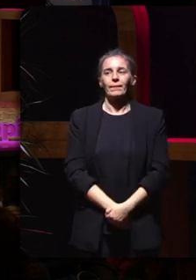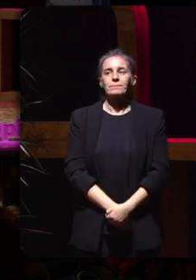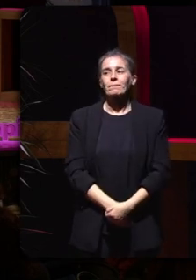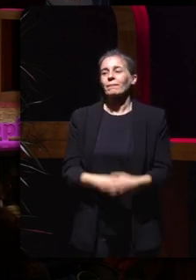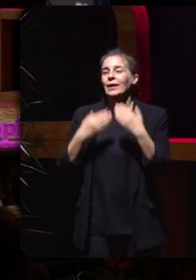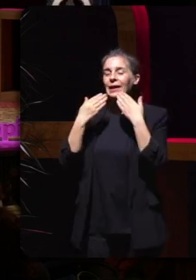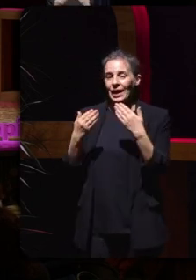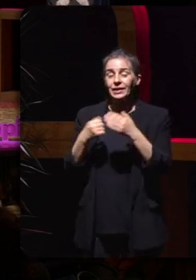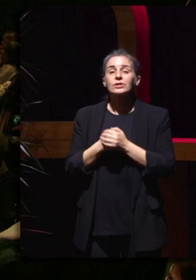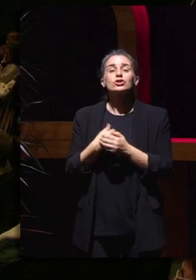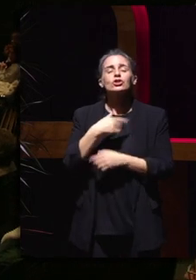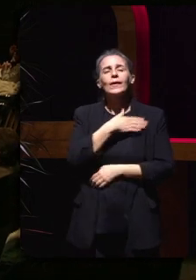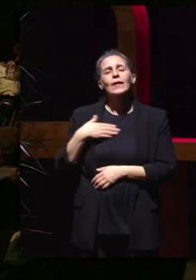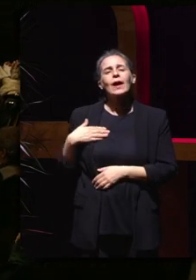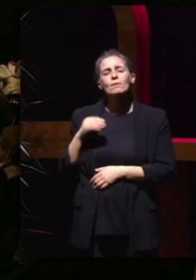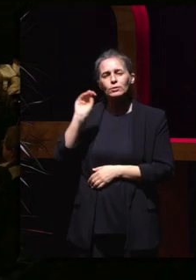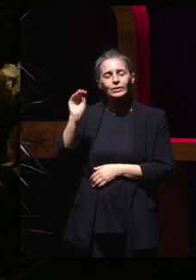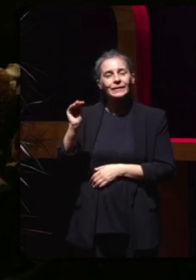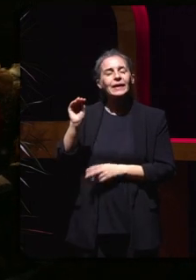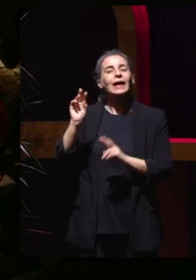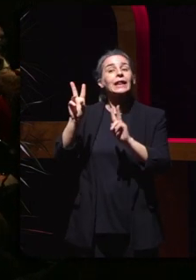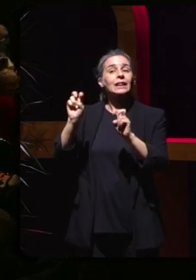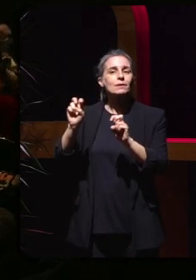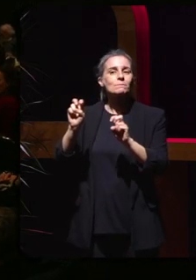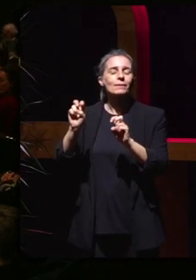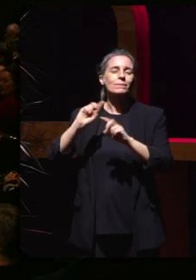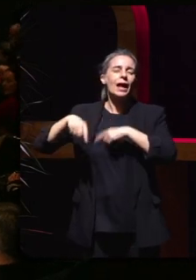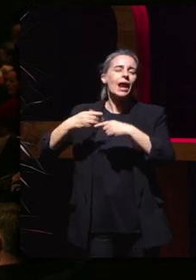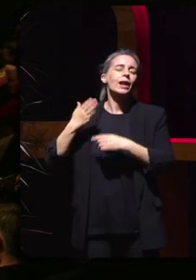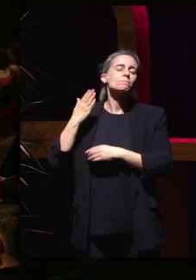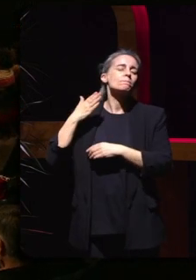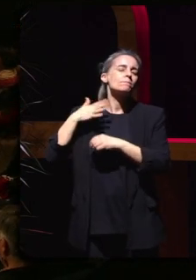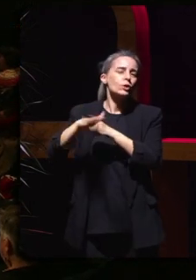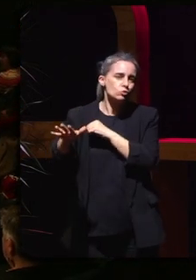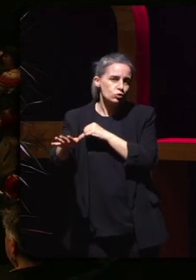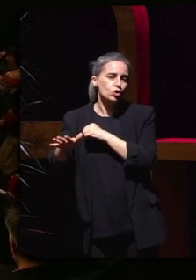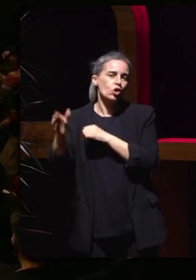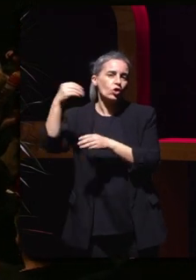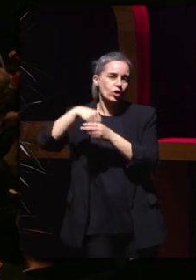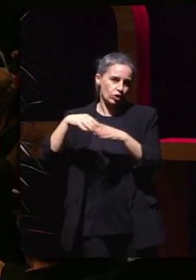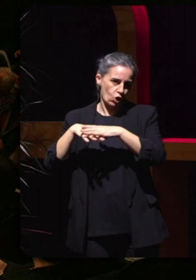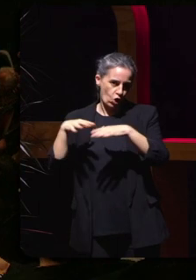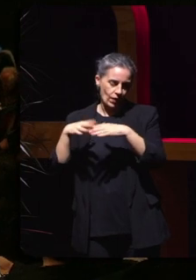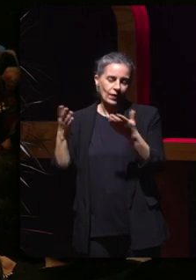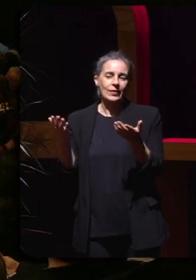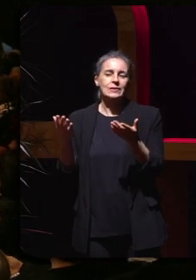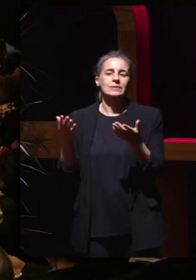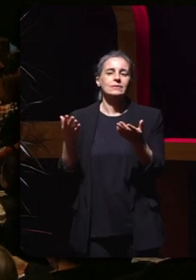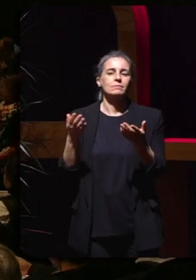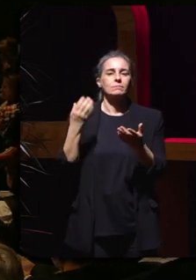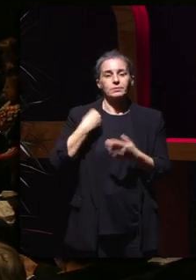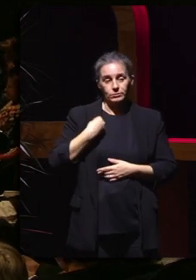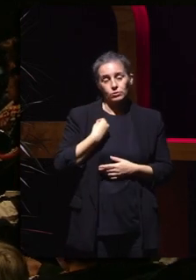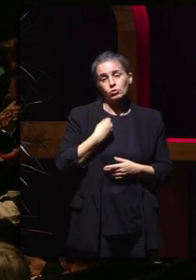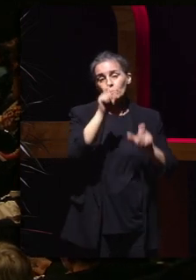Gracias Paloma Yo quería preguntarte por la repercusión sobre todo que tú notes a través de las redes Más allá de los lectores en papel